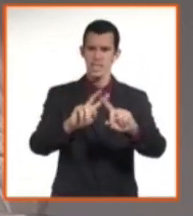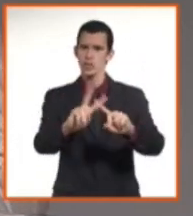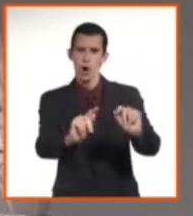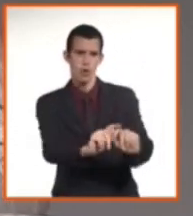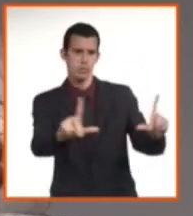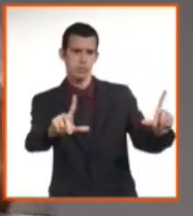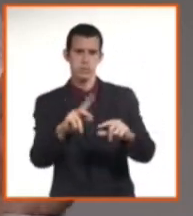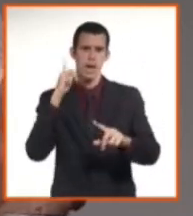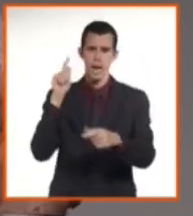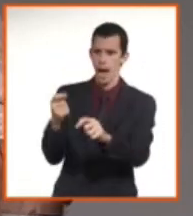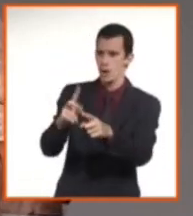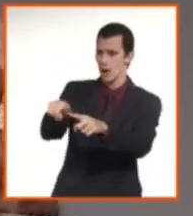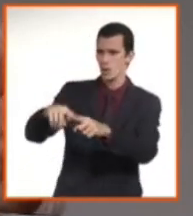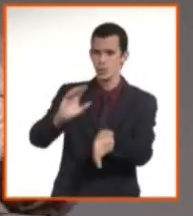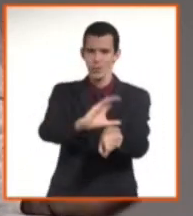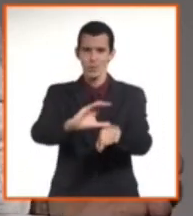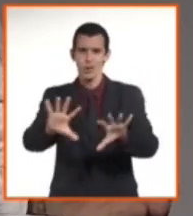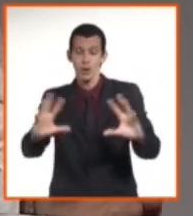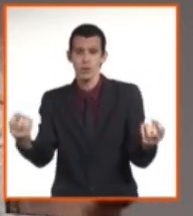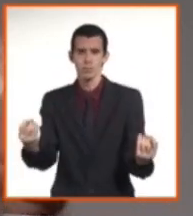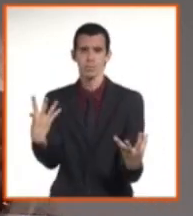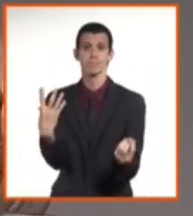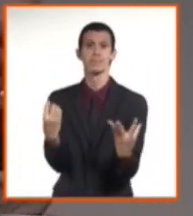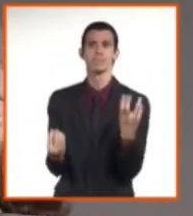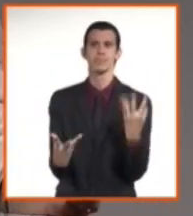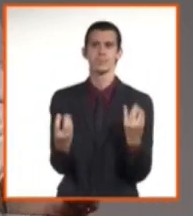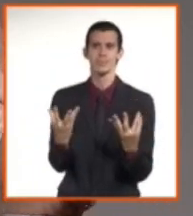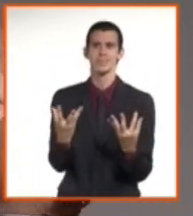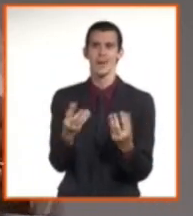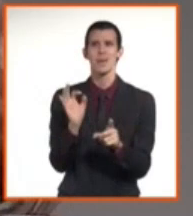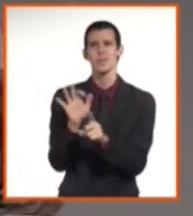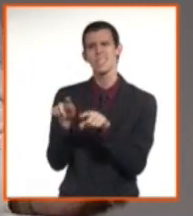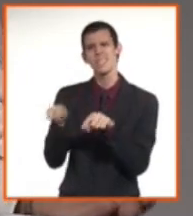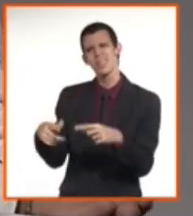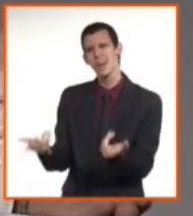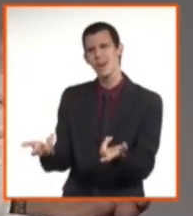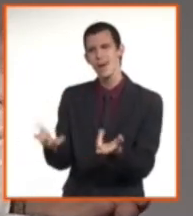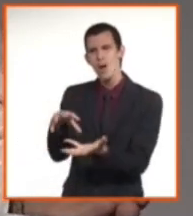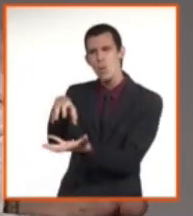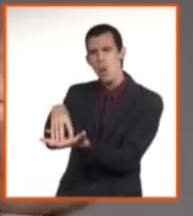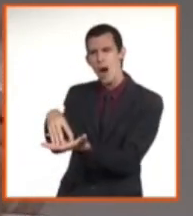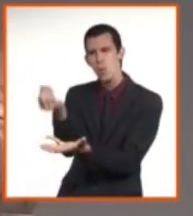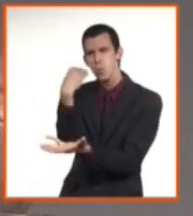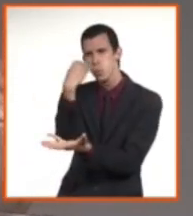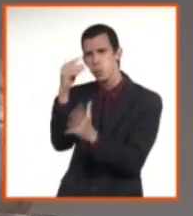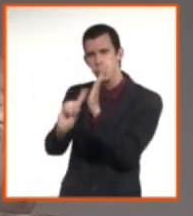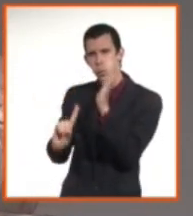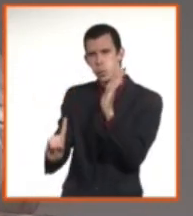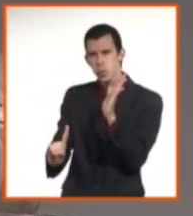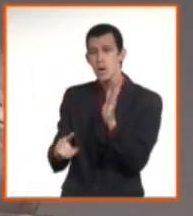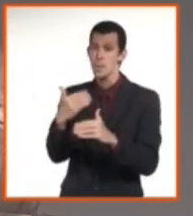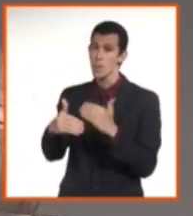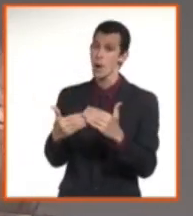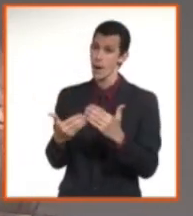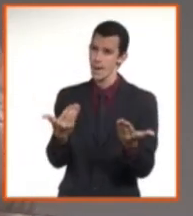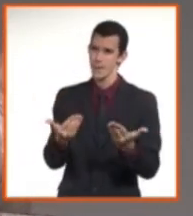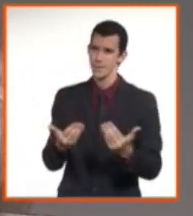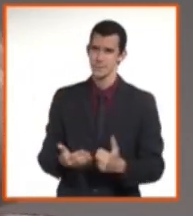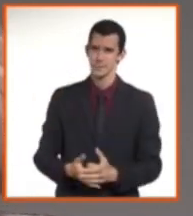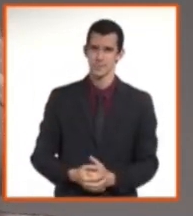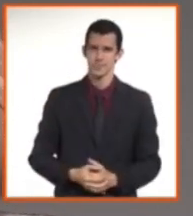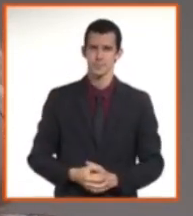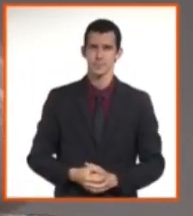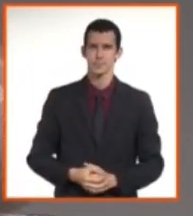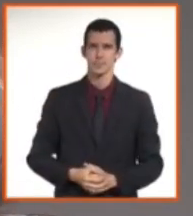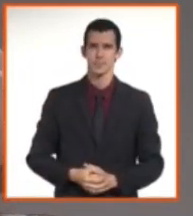coincidencia, y entonces se pueden averiar, ya sea los puentes, se derivan las líneas, se dañan los transformadores. Si después del transformador usted no lo tiene en